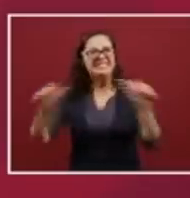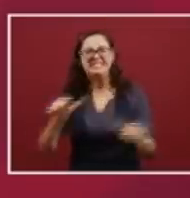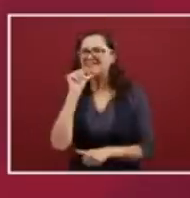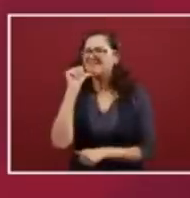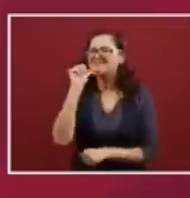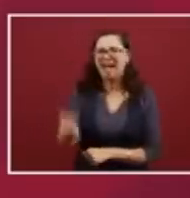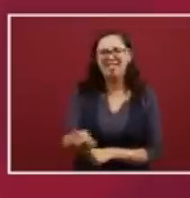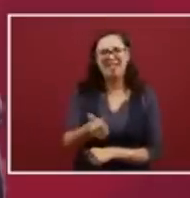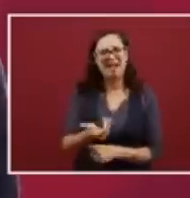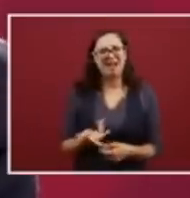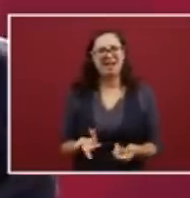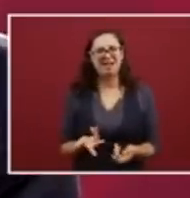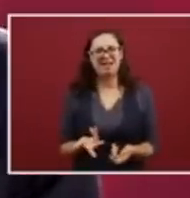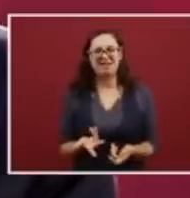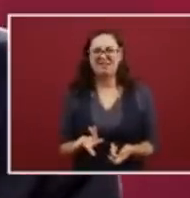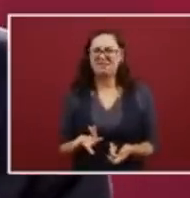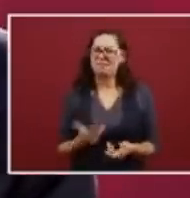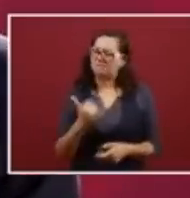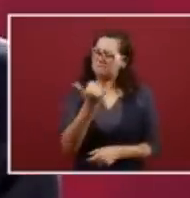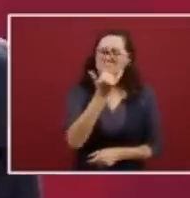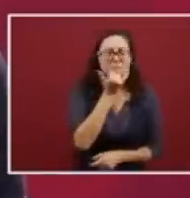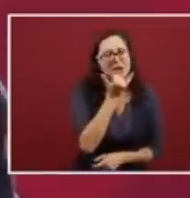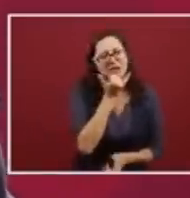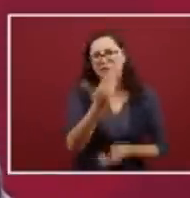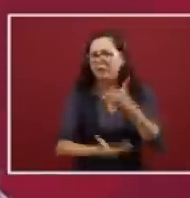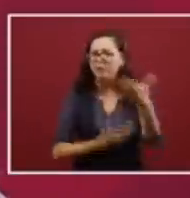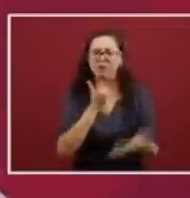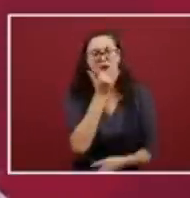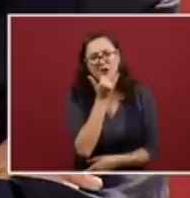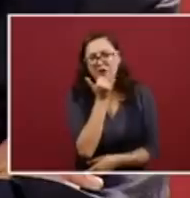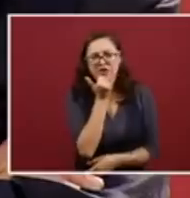entonces ofrezco disculpas